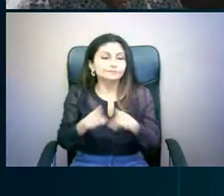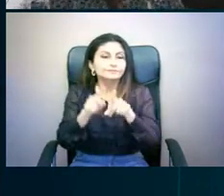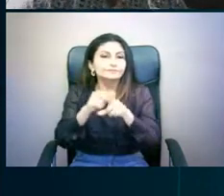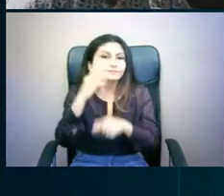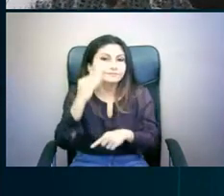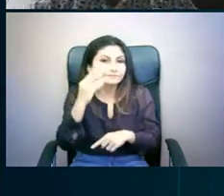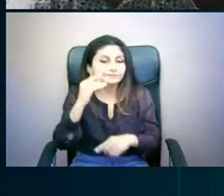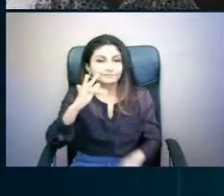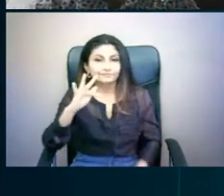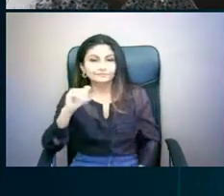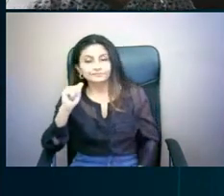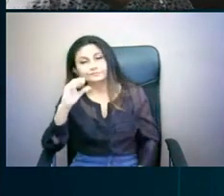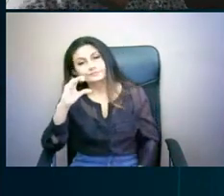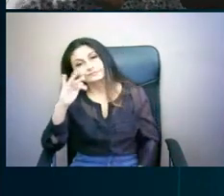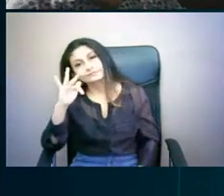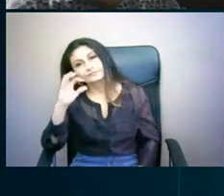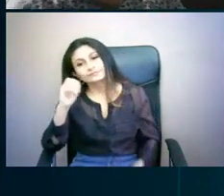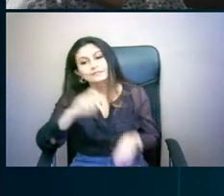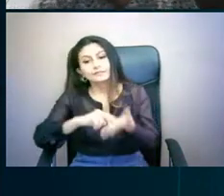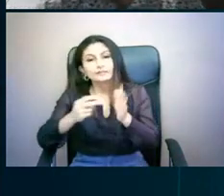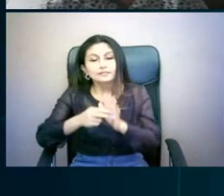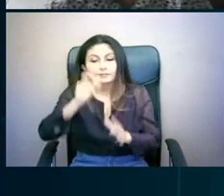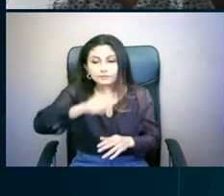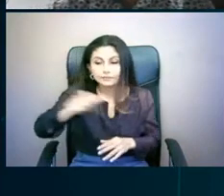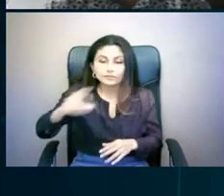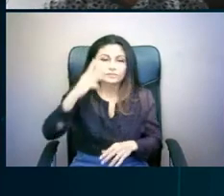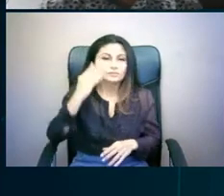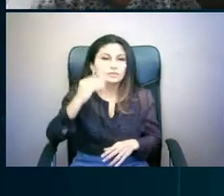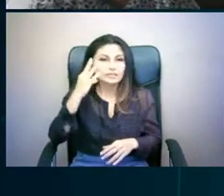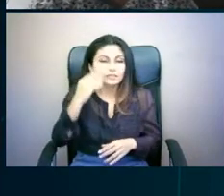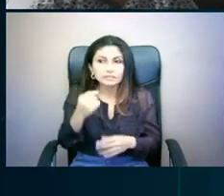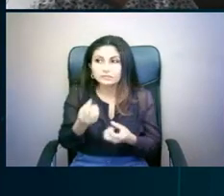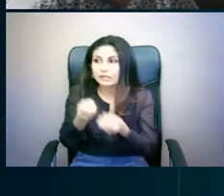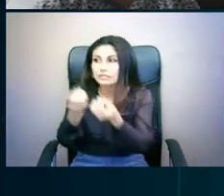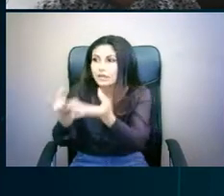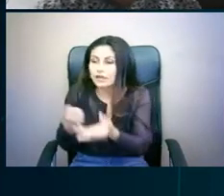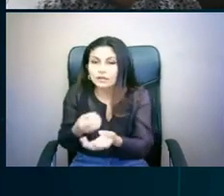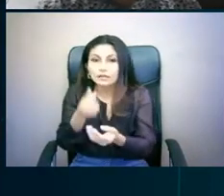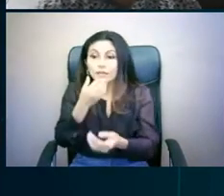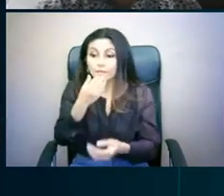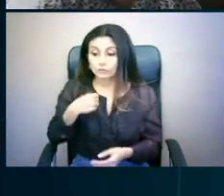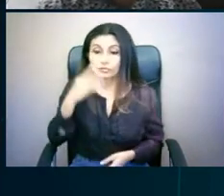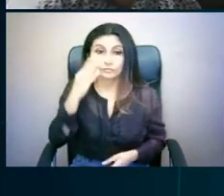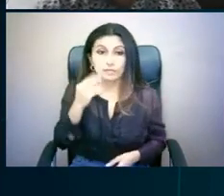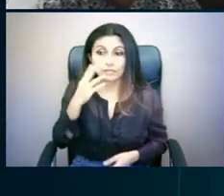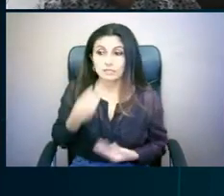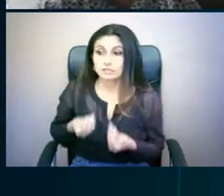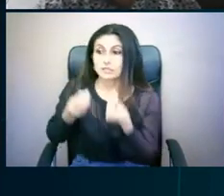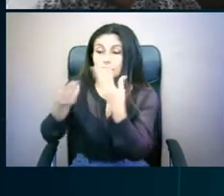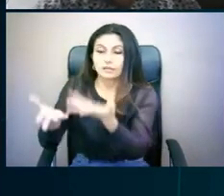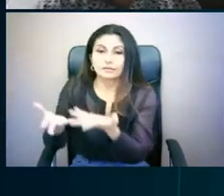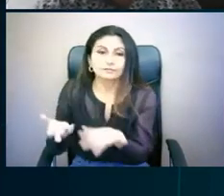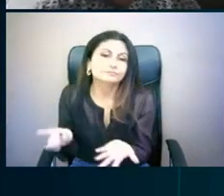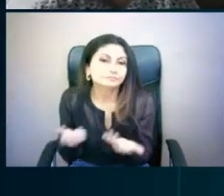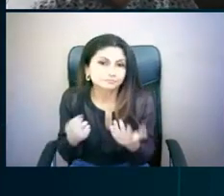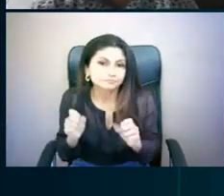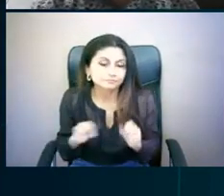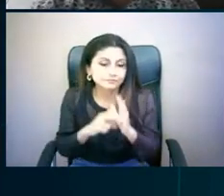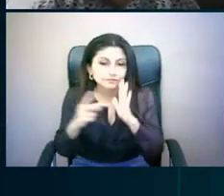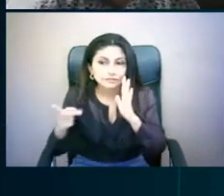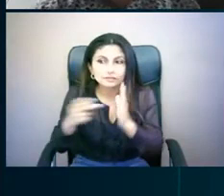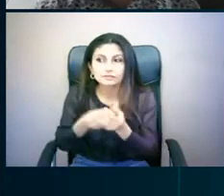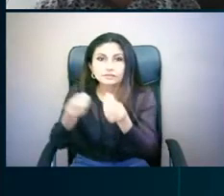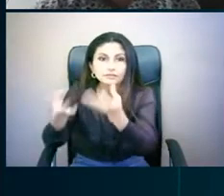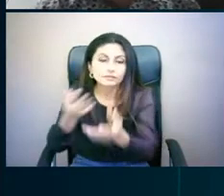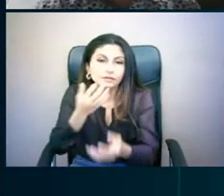la gente que trabaja en el proyecto y el cual realmente no es muy fácil de transmitir, porque al igual existen metodologías para hacer esta transferencia de conocimiento, como